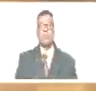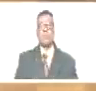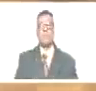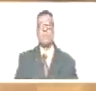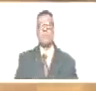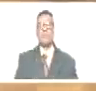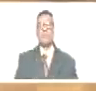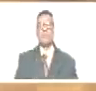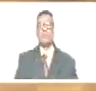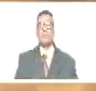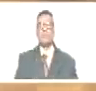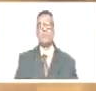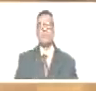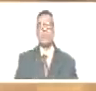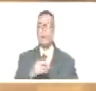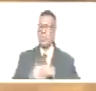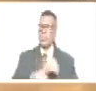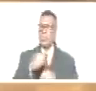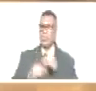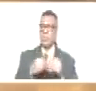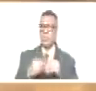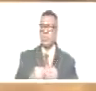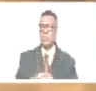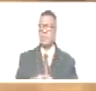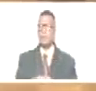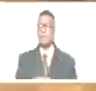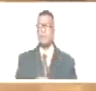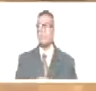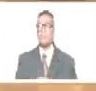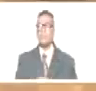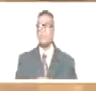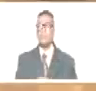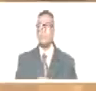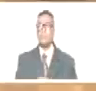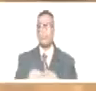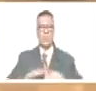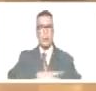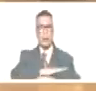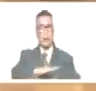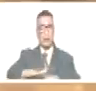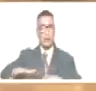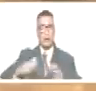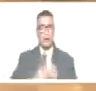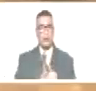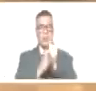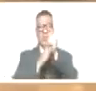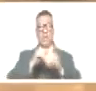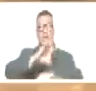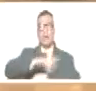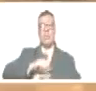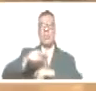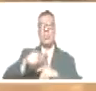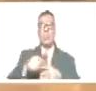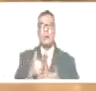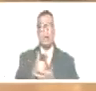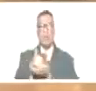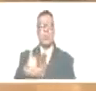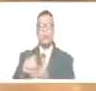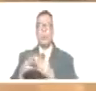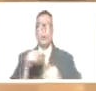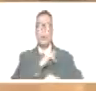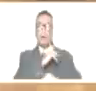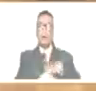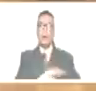para convertirse, bueno, en espacios liberados del AMPA con la colaboración de poderes, jefes